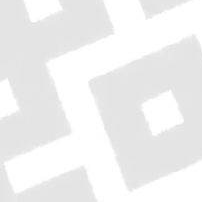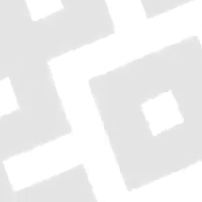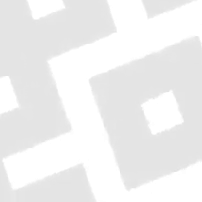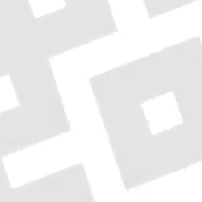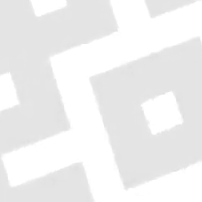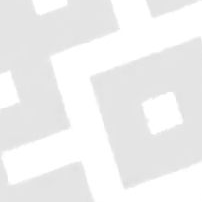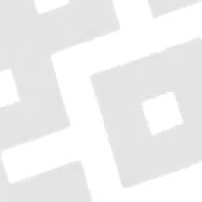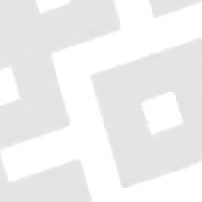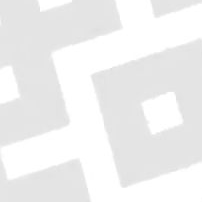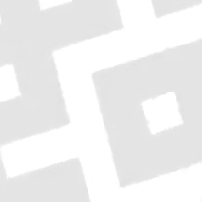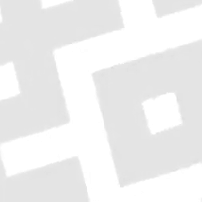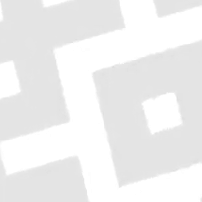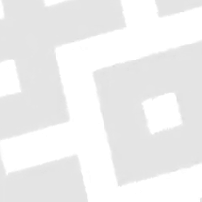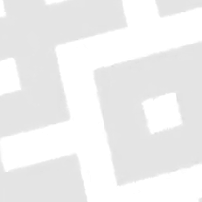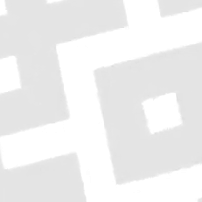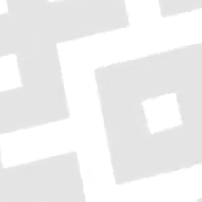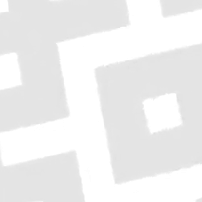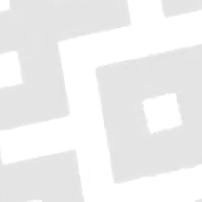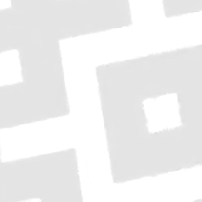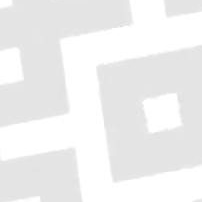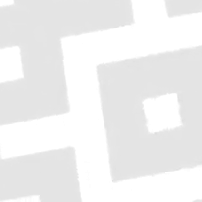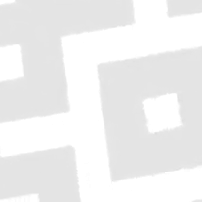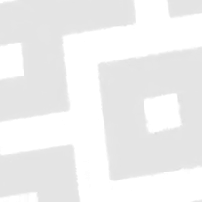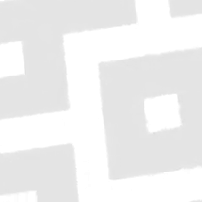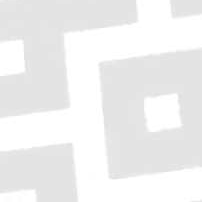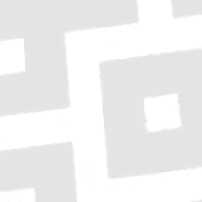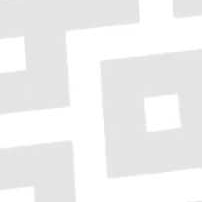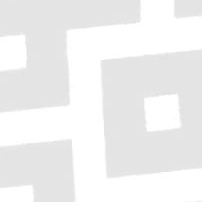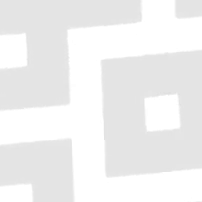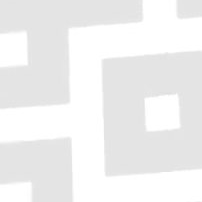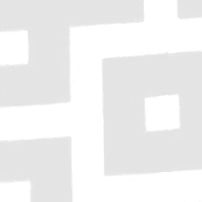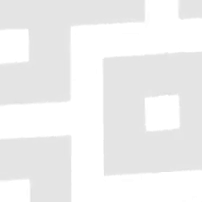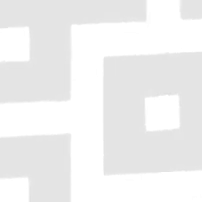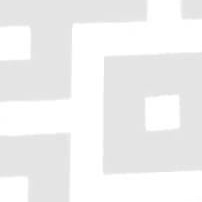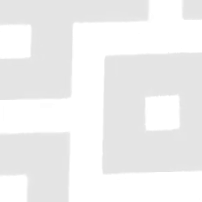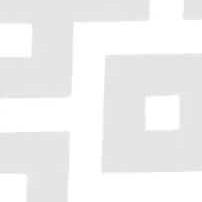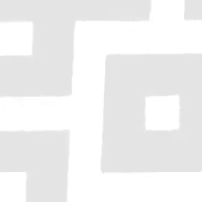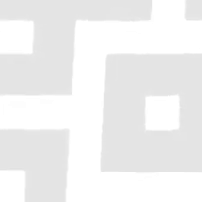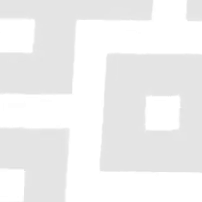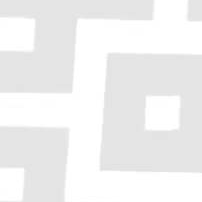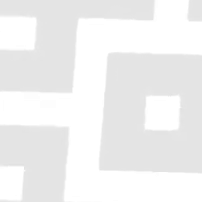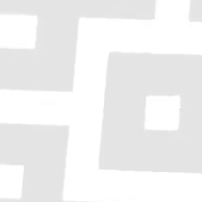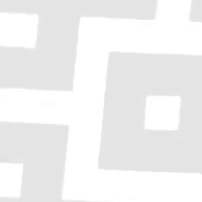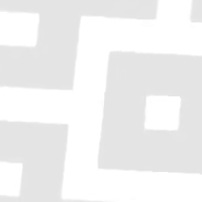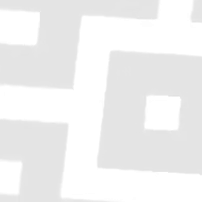estrategia estatal contra el coronavirus actualización en veracruz